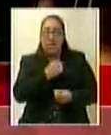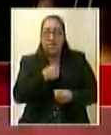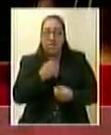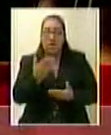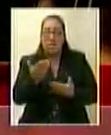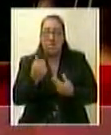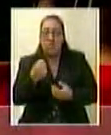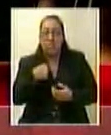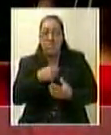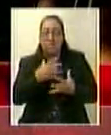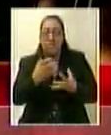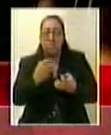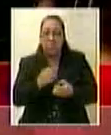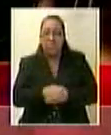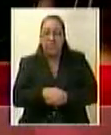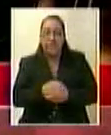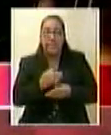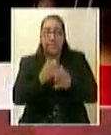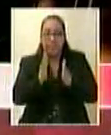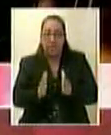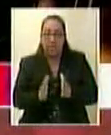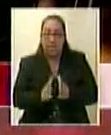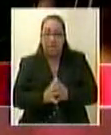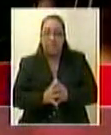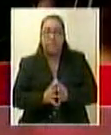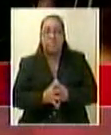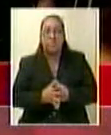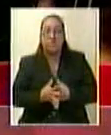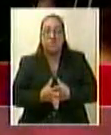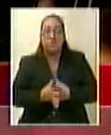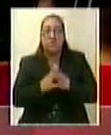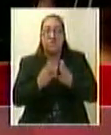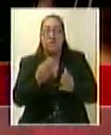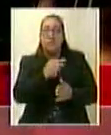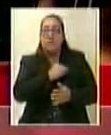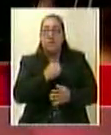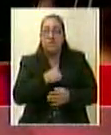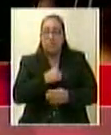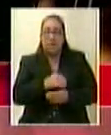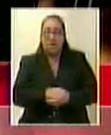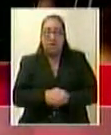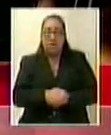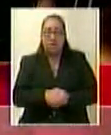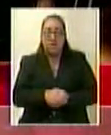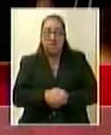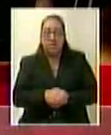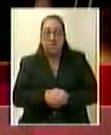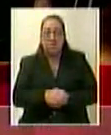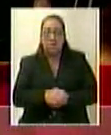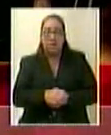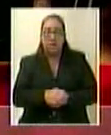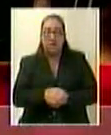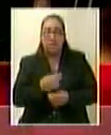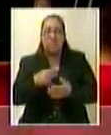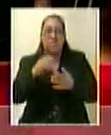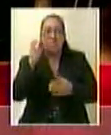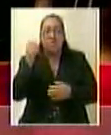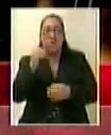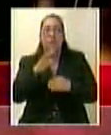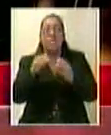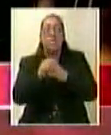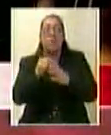nosotros queremos formalmente que estos ministerios que que ha sido creada